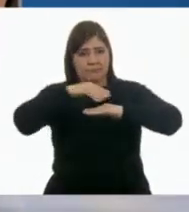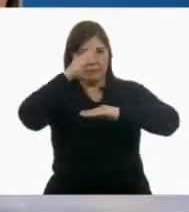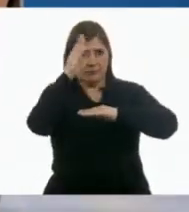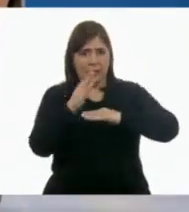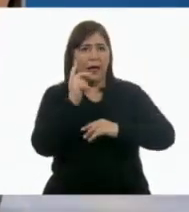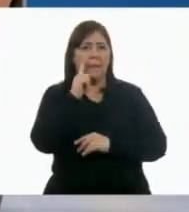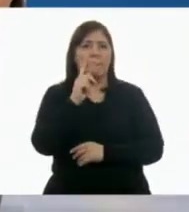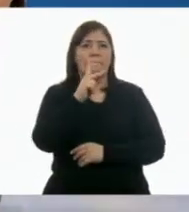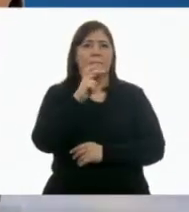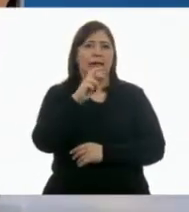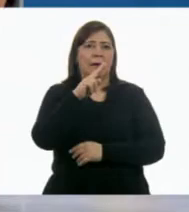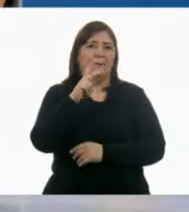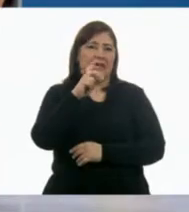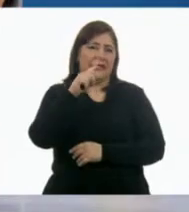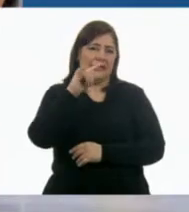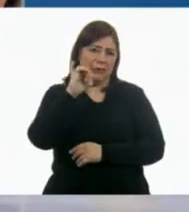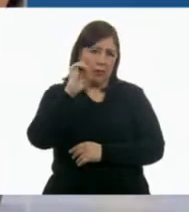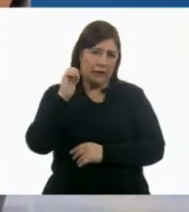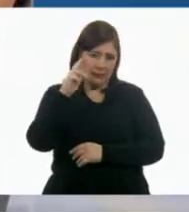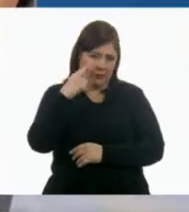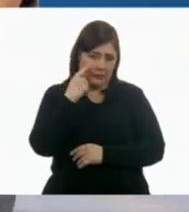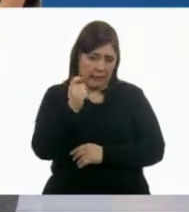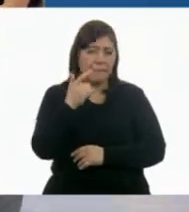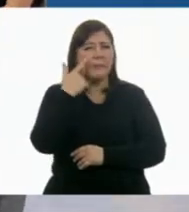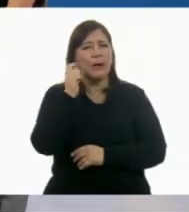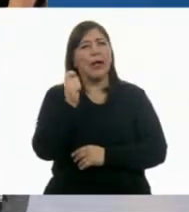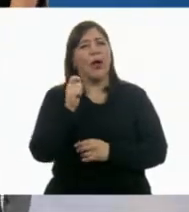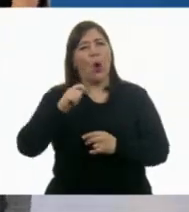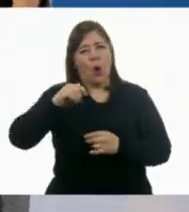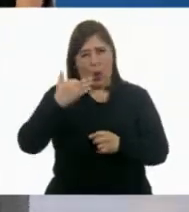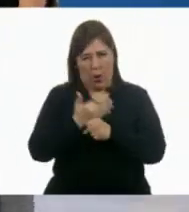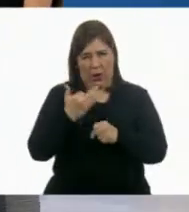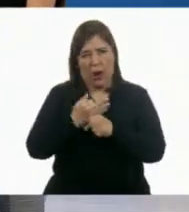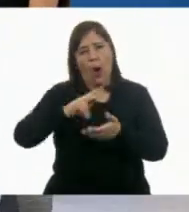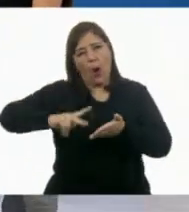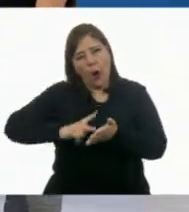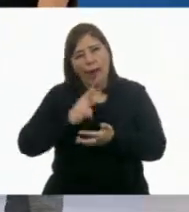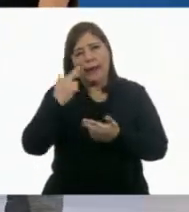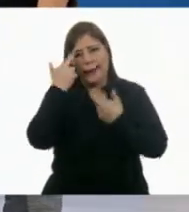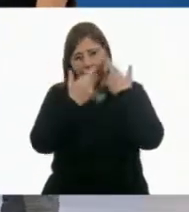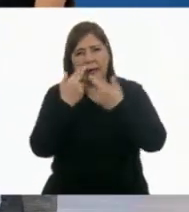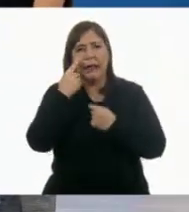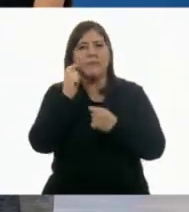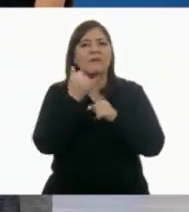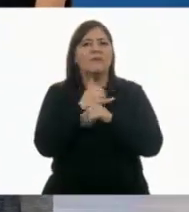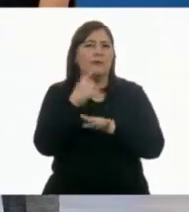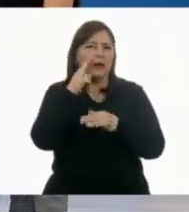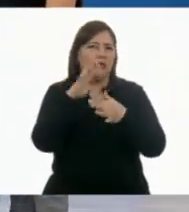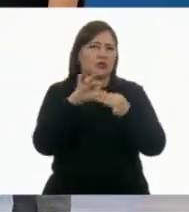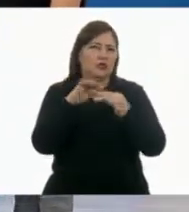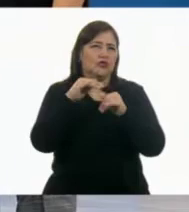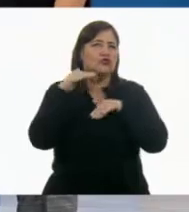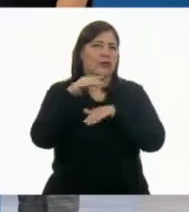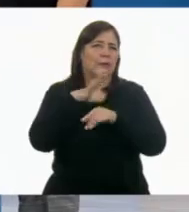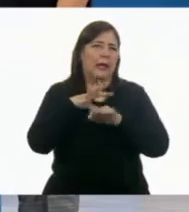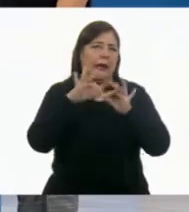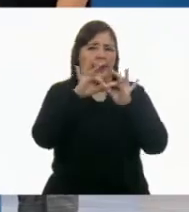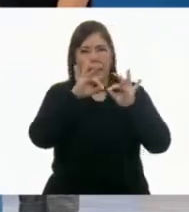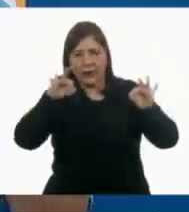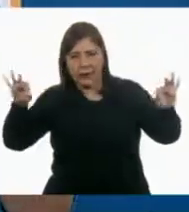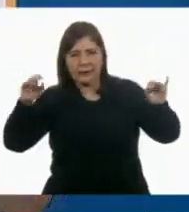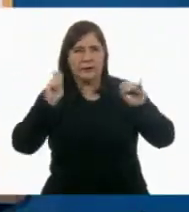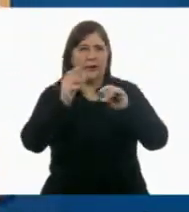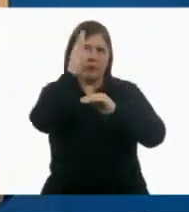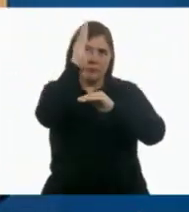perpendiculares. Pero vamos a hacer un repaso de lo que hasta el momento hemos visto de las líneas, ¿les parece? Sí. Vamos a ver en casa.